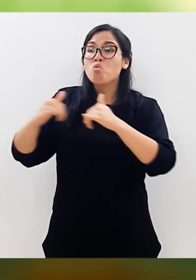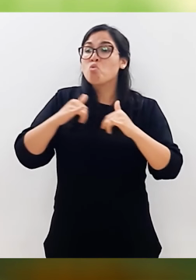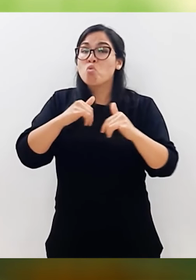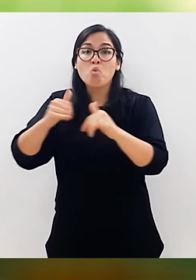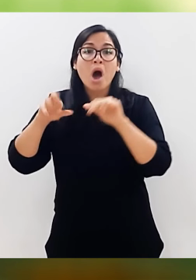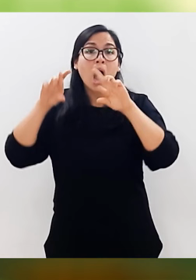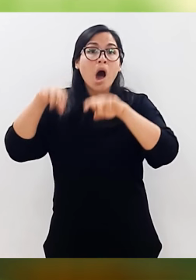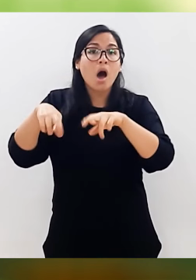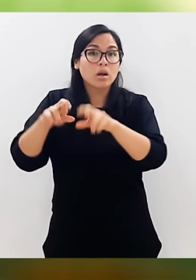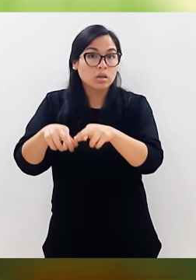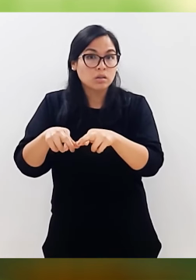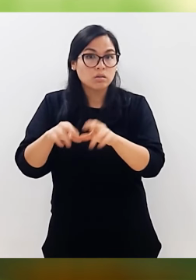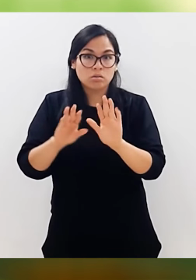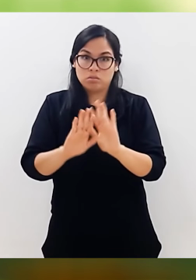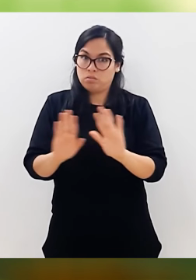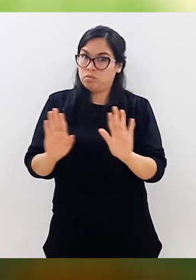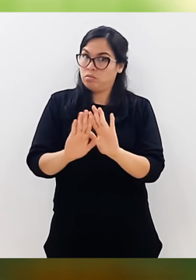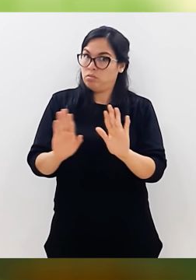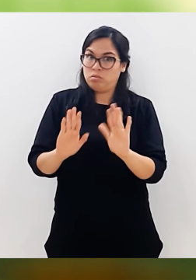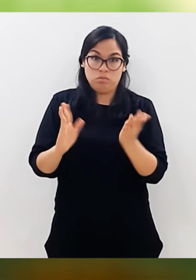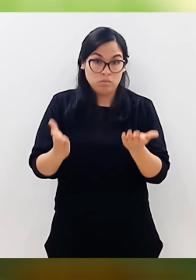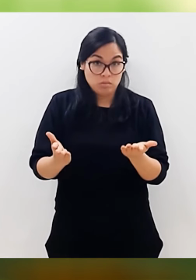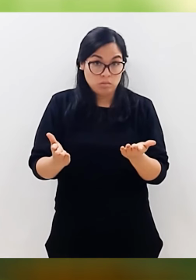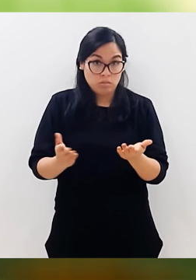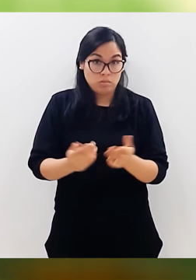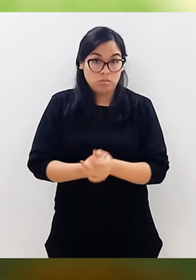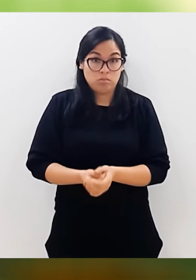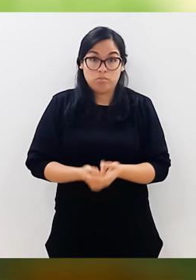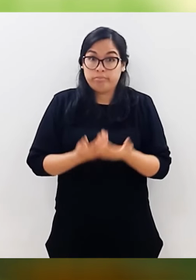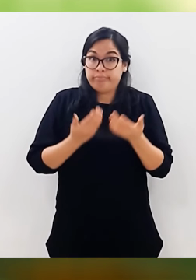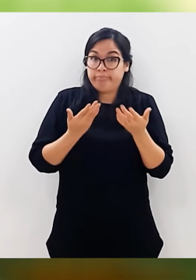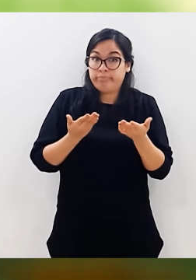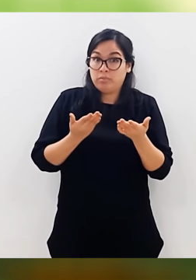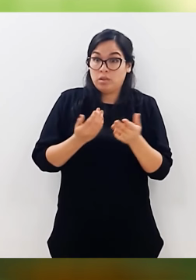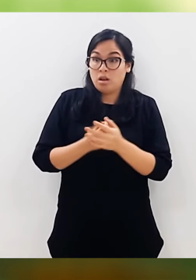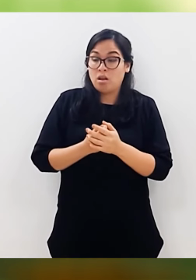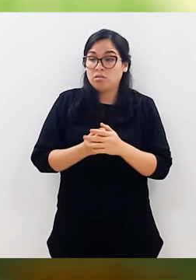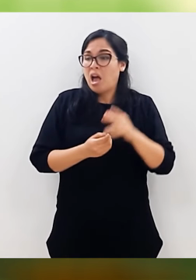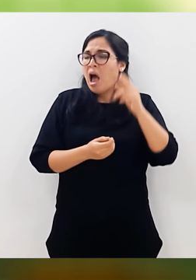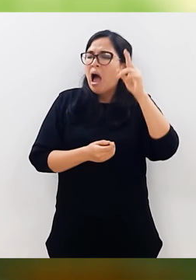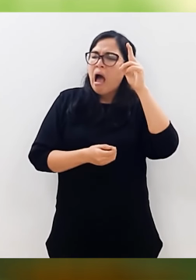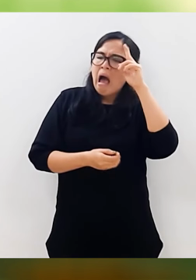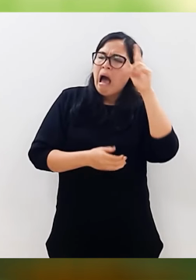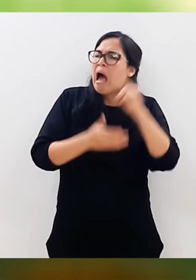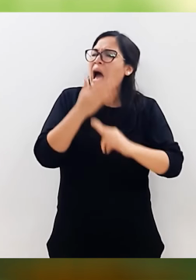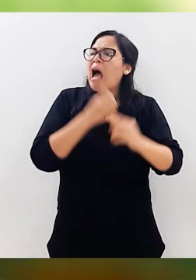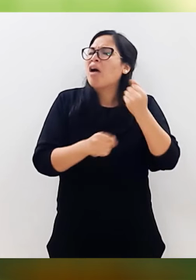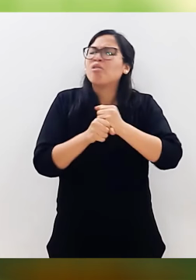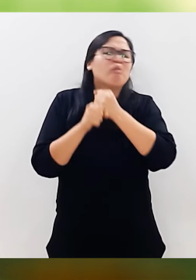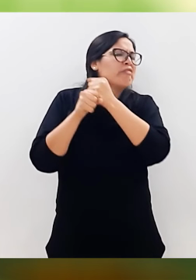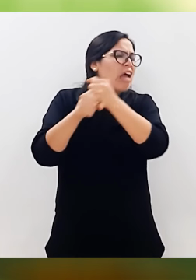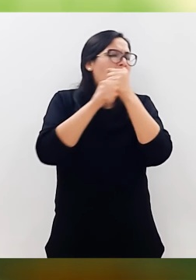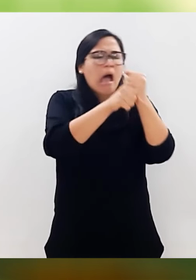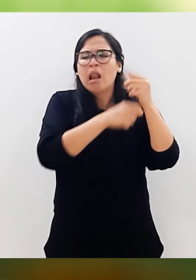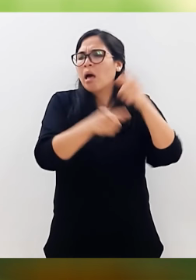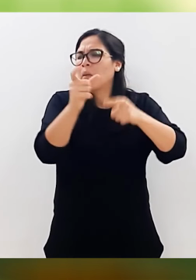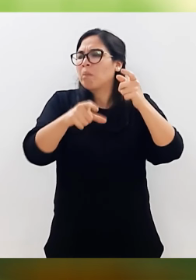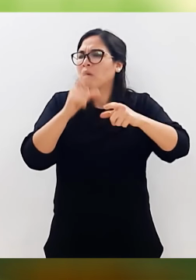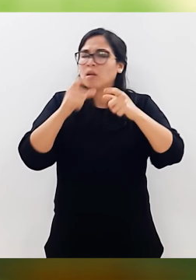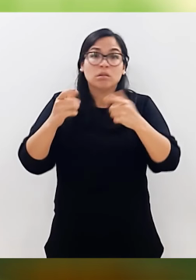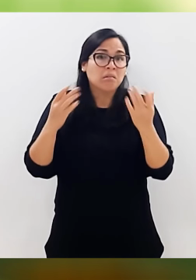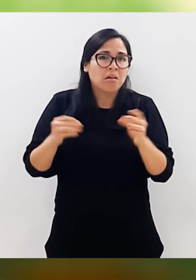al río o a pescar. No hay que ser tan confiados en las personas y decir,